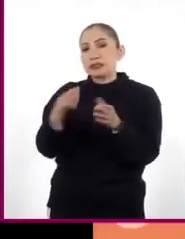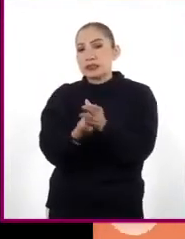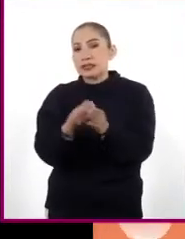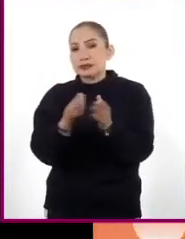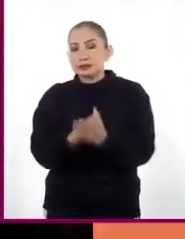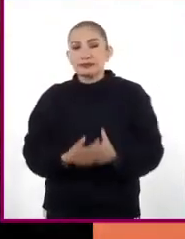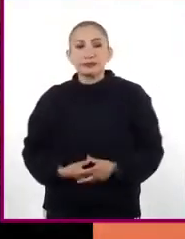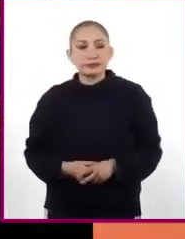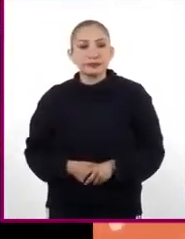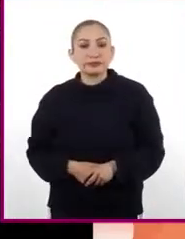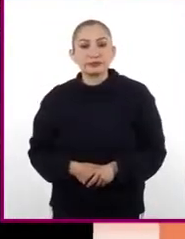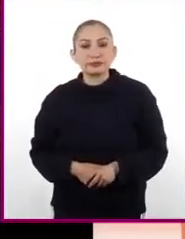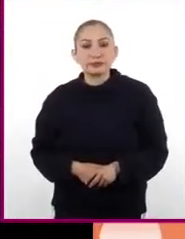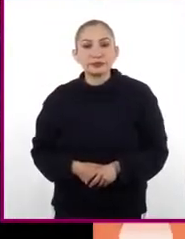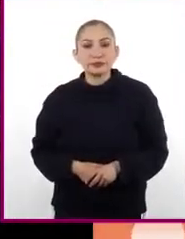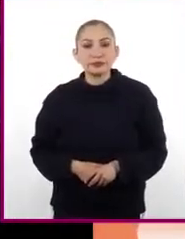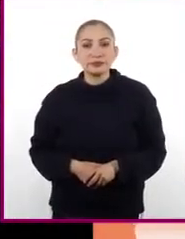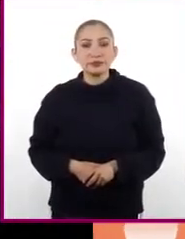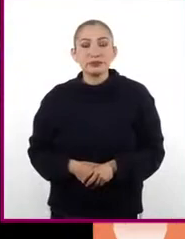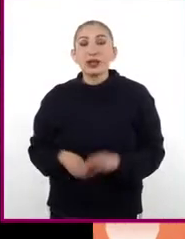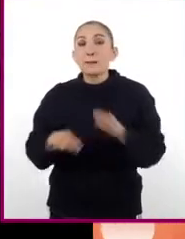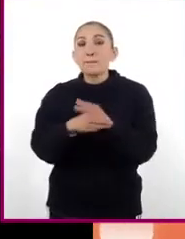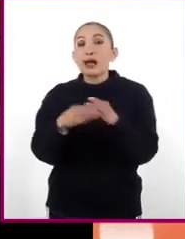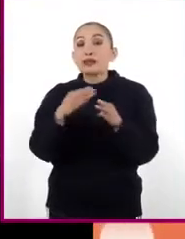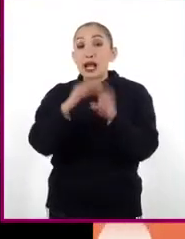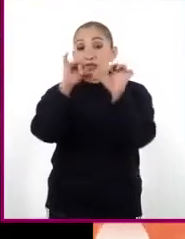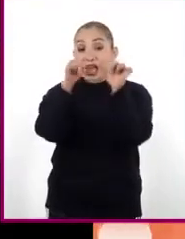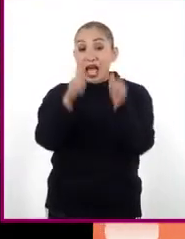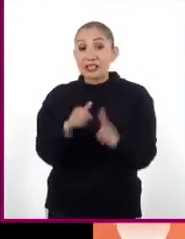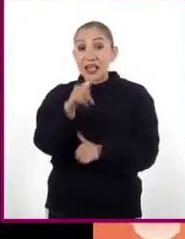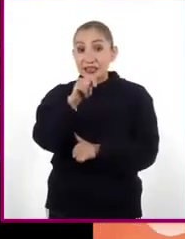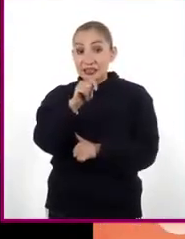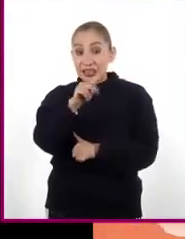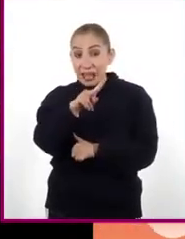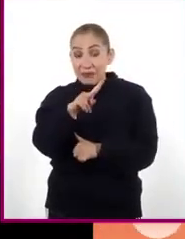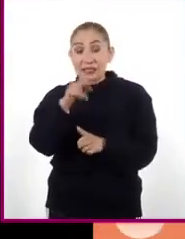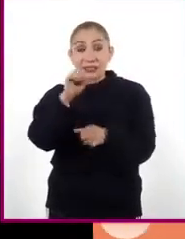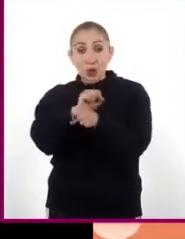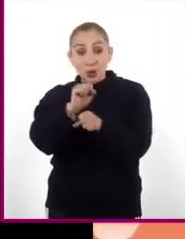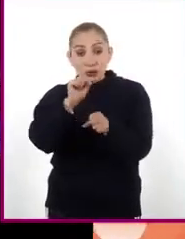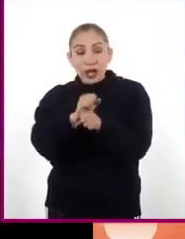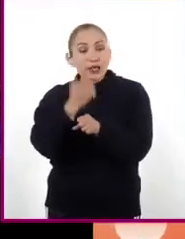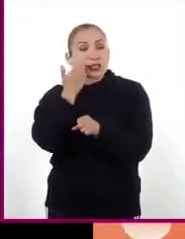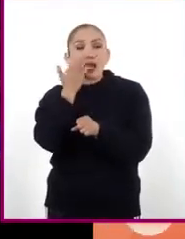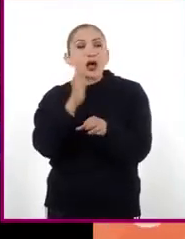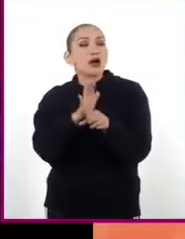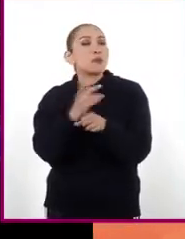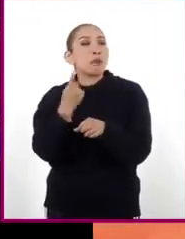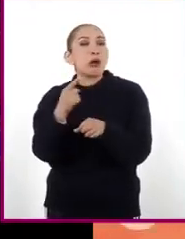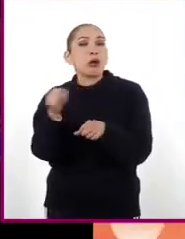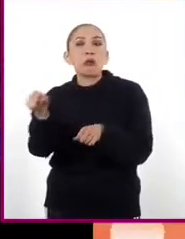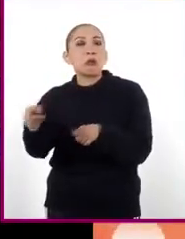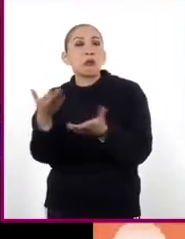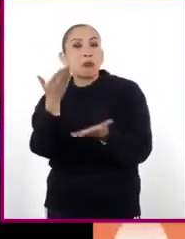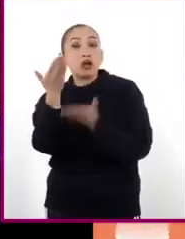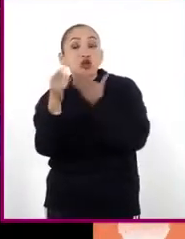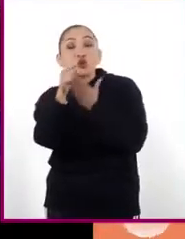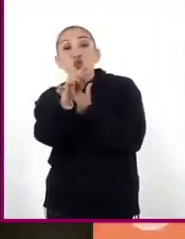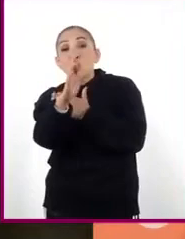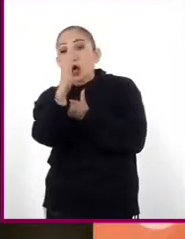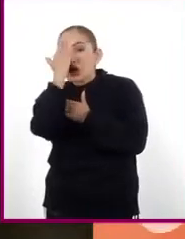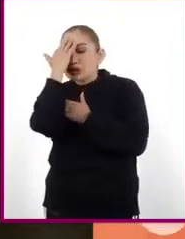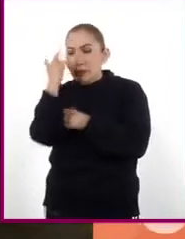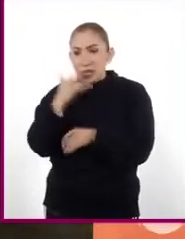clase respectiva. La asignatura de Artes en telesecundaria busca, entre otras cosas, que